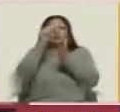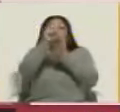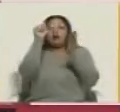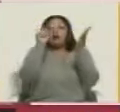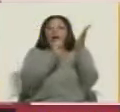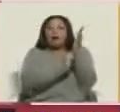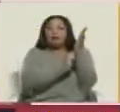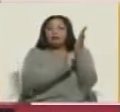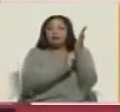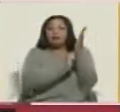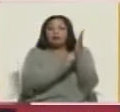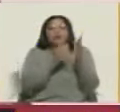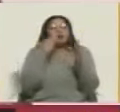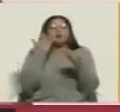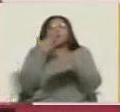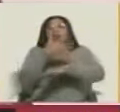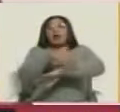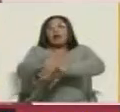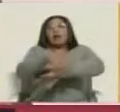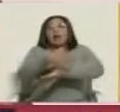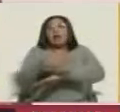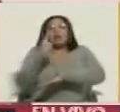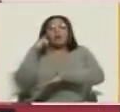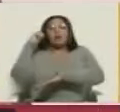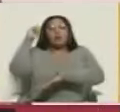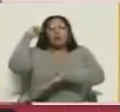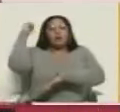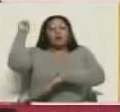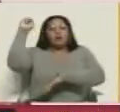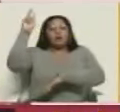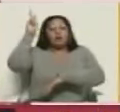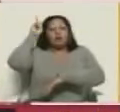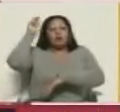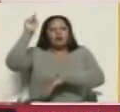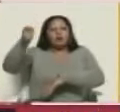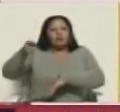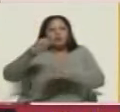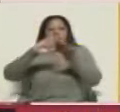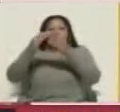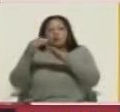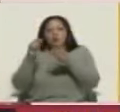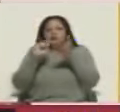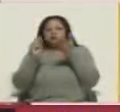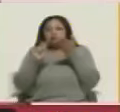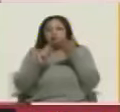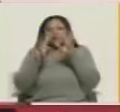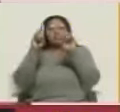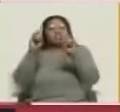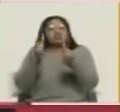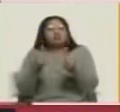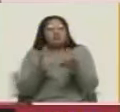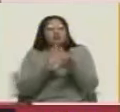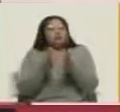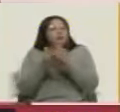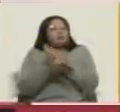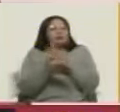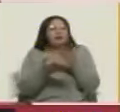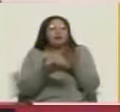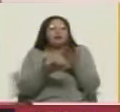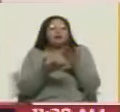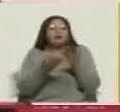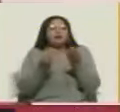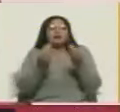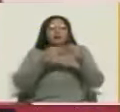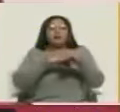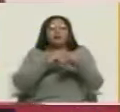calle Guaycaipuro, de la comunidad tal, decide proponer por consenso